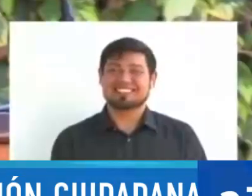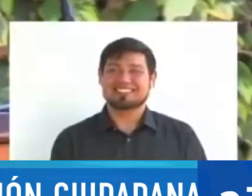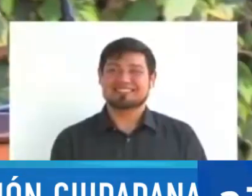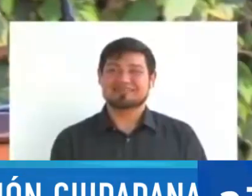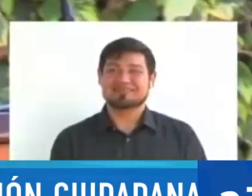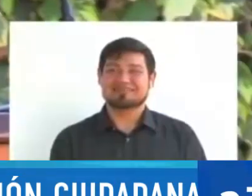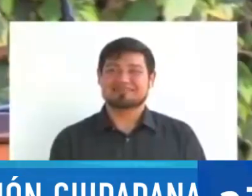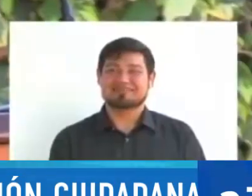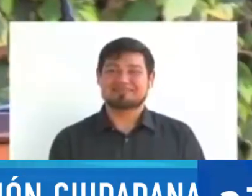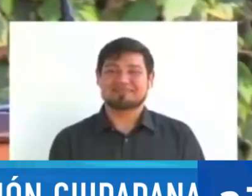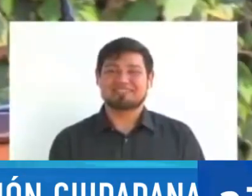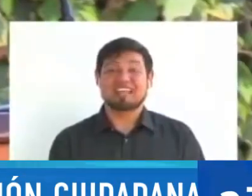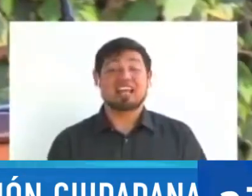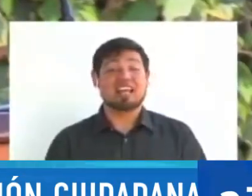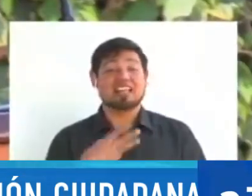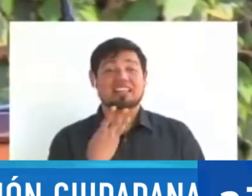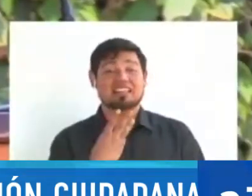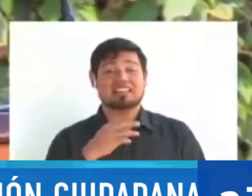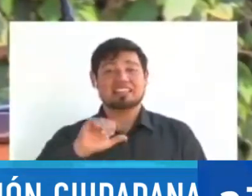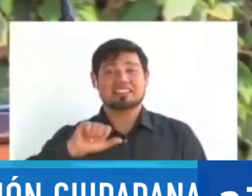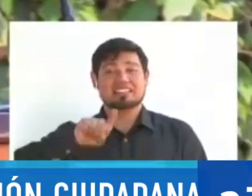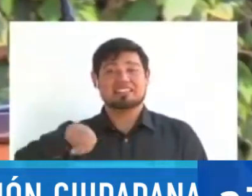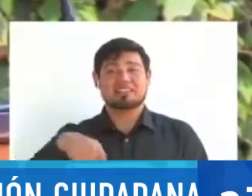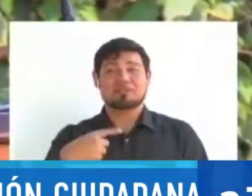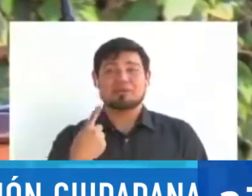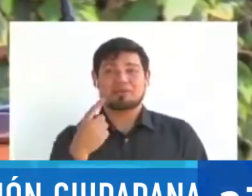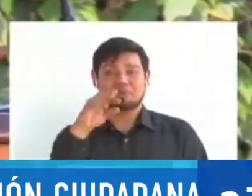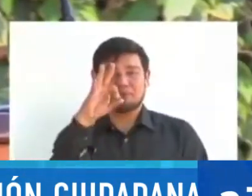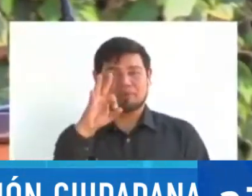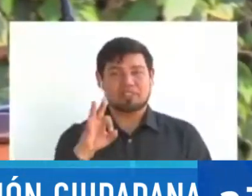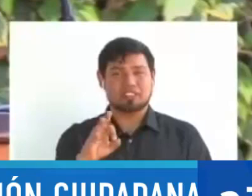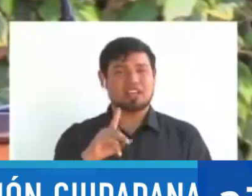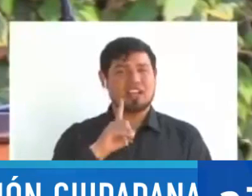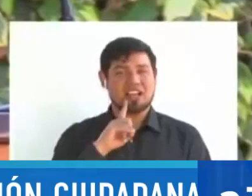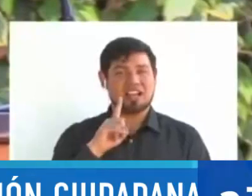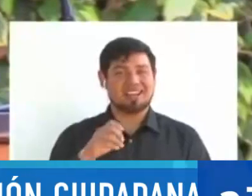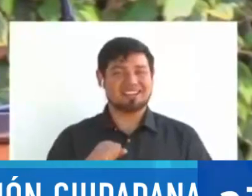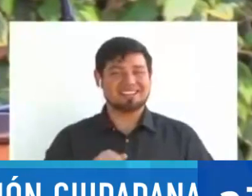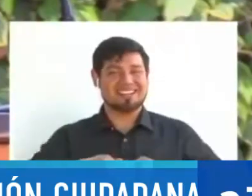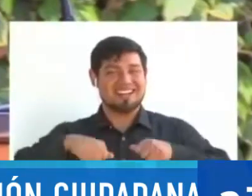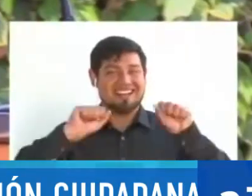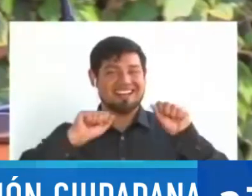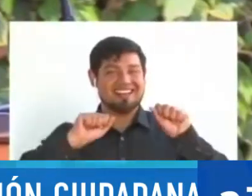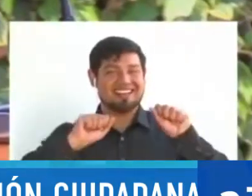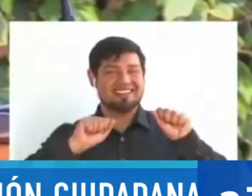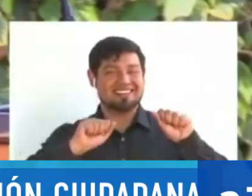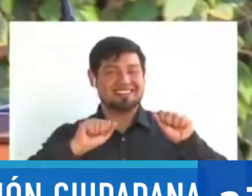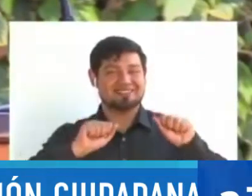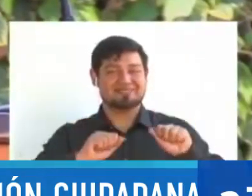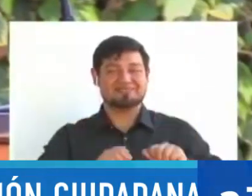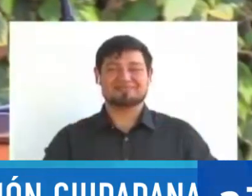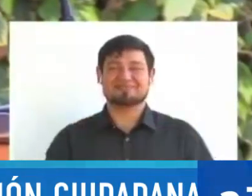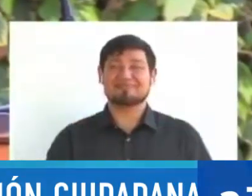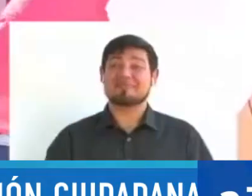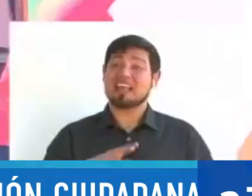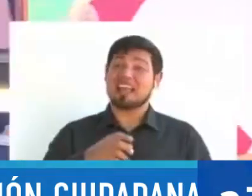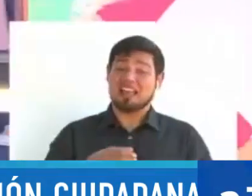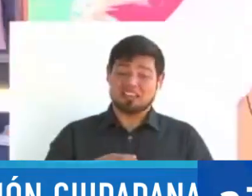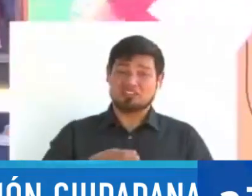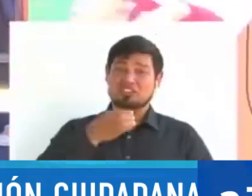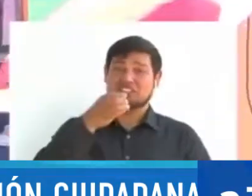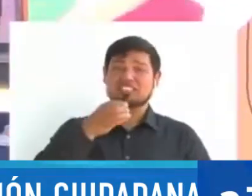Bien, vamos con el 36,1%. El ganador o ganadora en esta categoría es